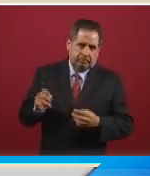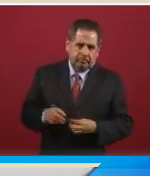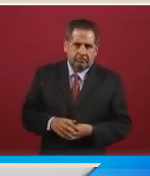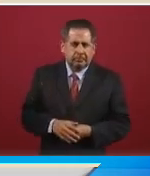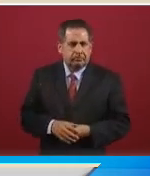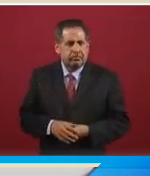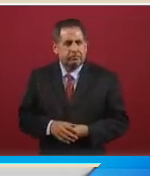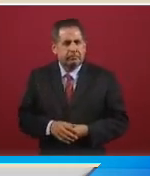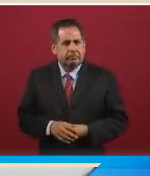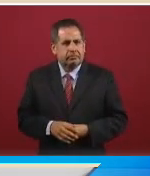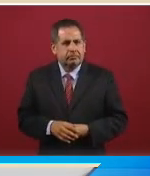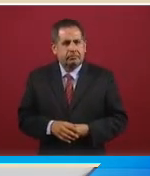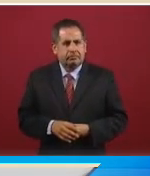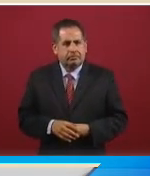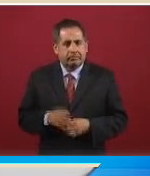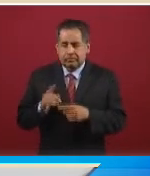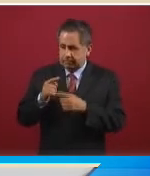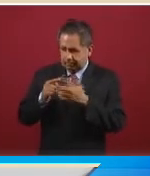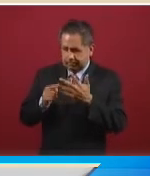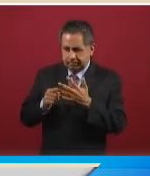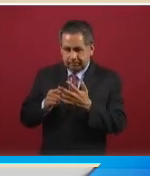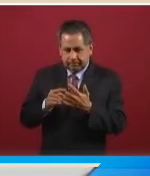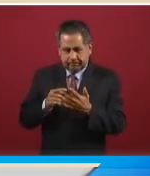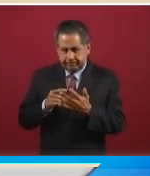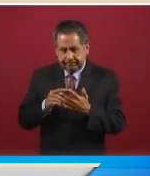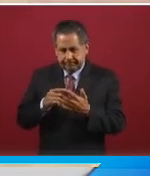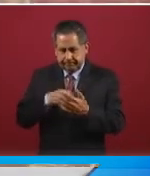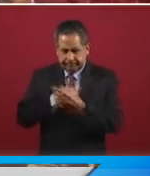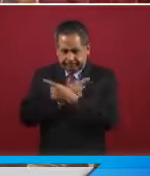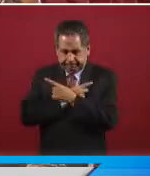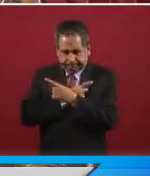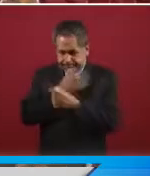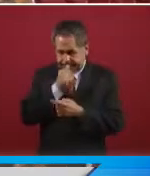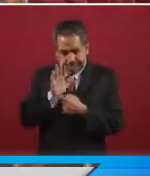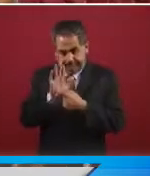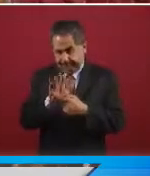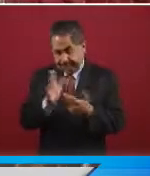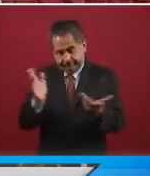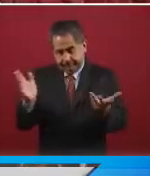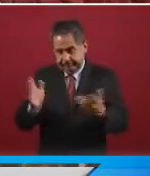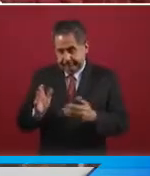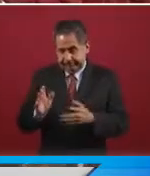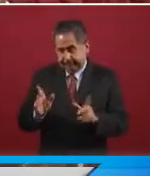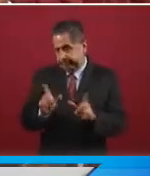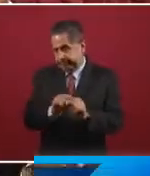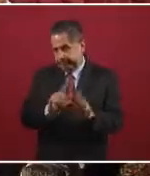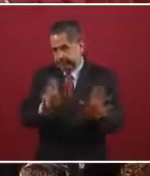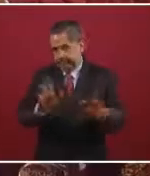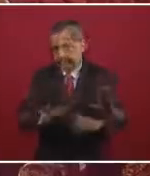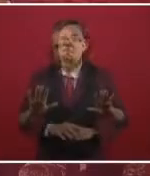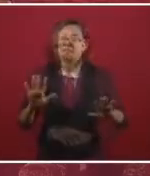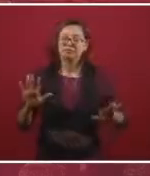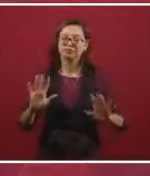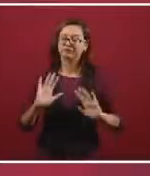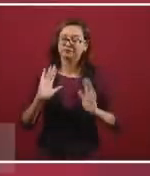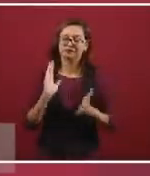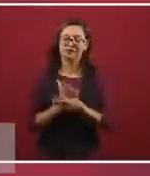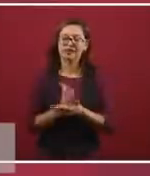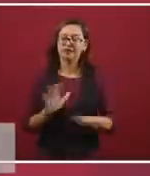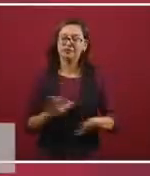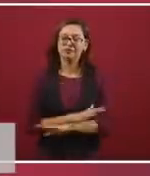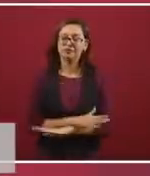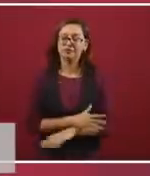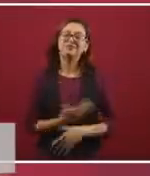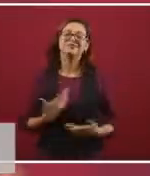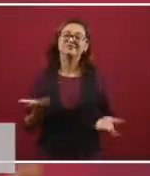lo que busca es cambiar para que nunca más vuelva a suceder. Se terminará con la corrupción arriba y abajo. Bueno, ahí nos vemos